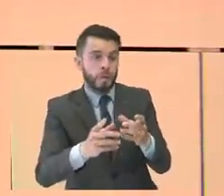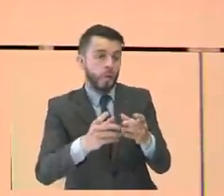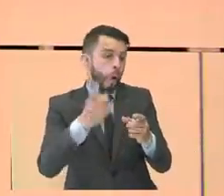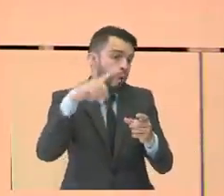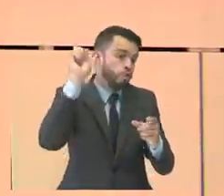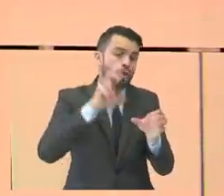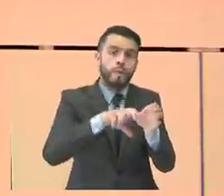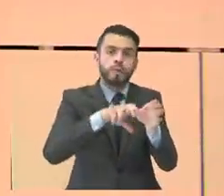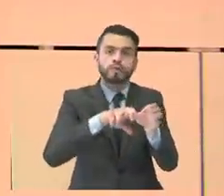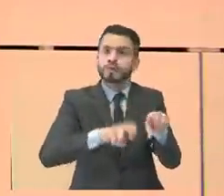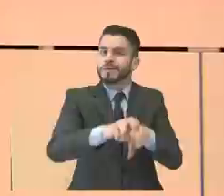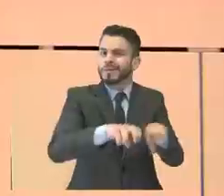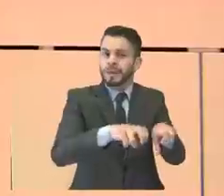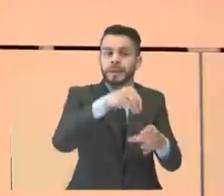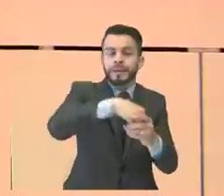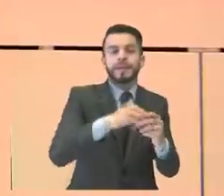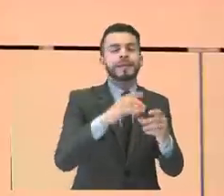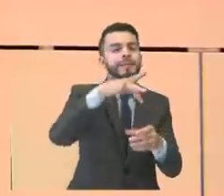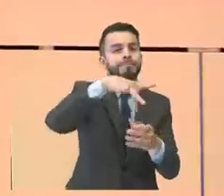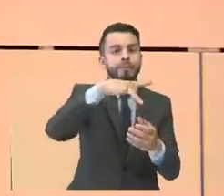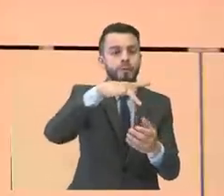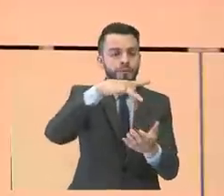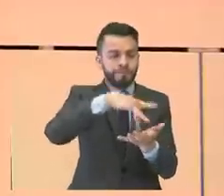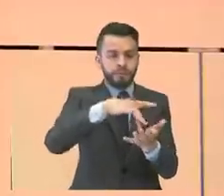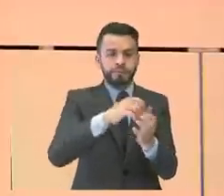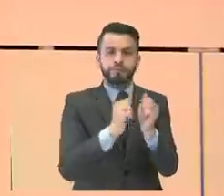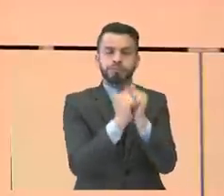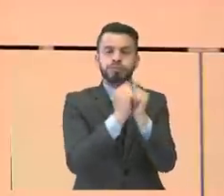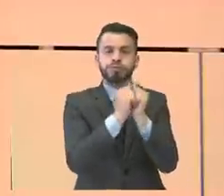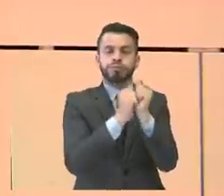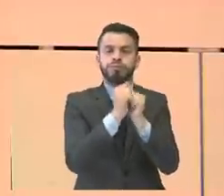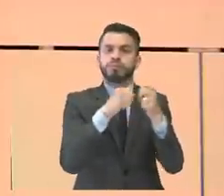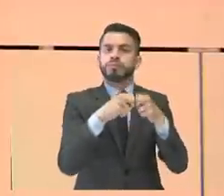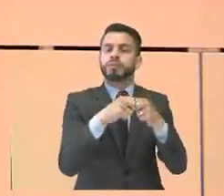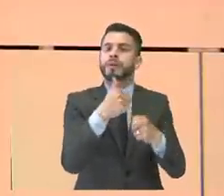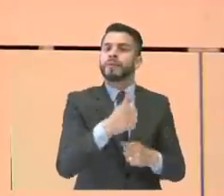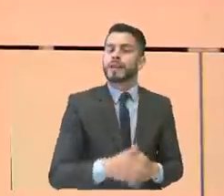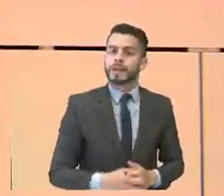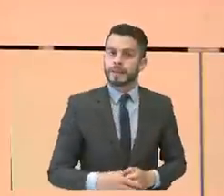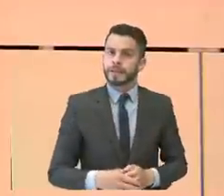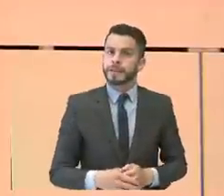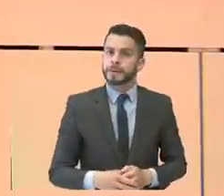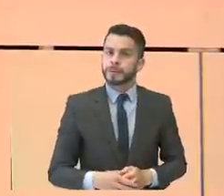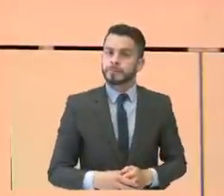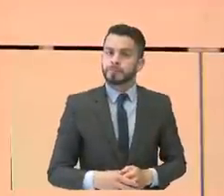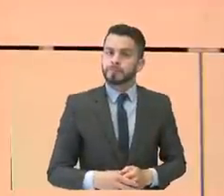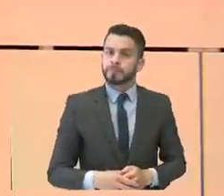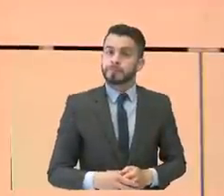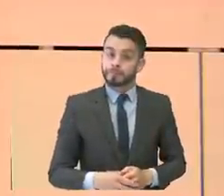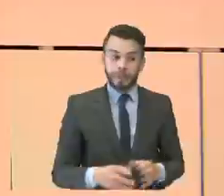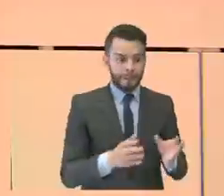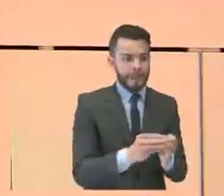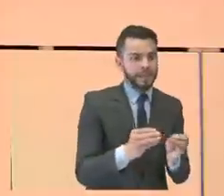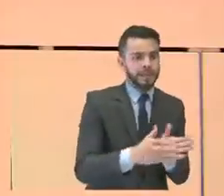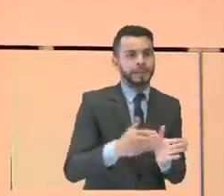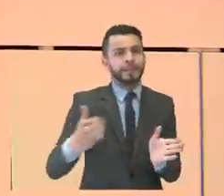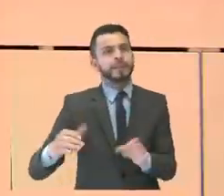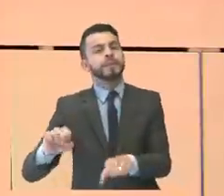cualquier forma de transporte público. Y darle más espacio a la